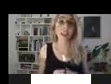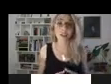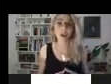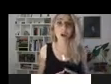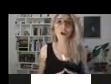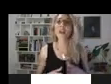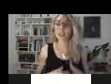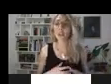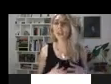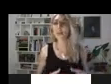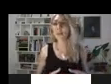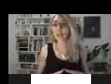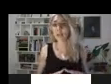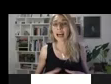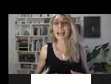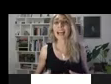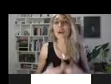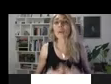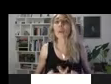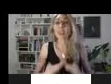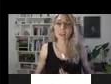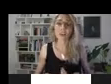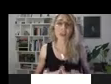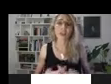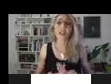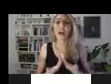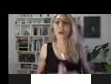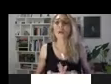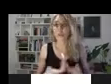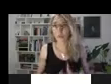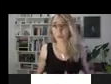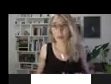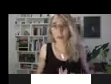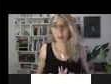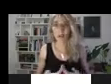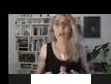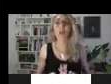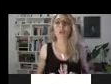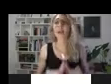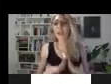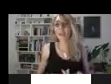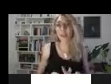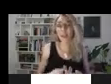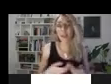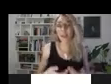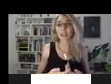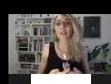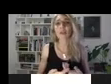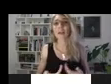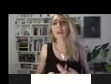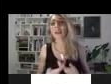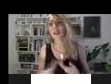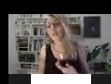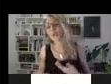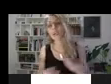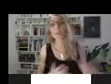este gráfico, sino también a la comunidad de la cual formamos parte, ¿no? Sin duda que esta